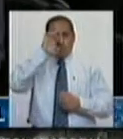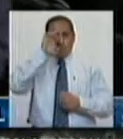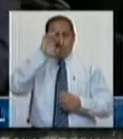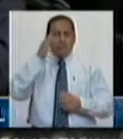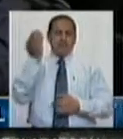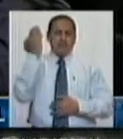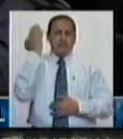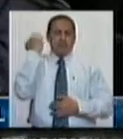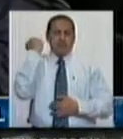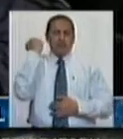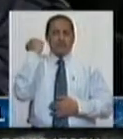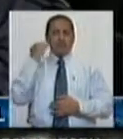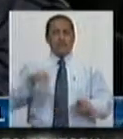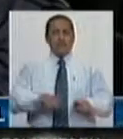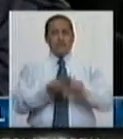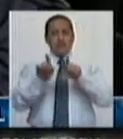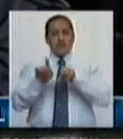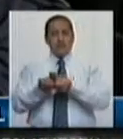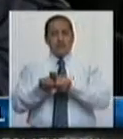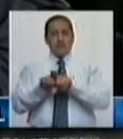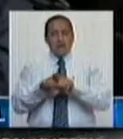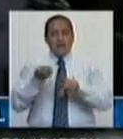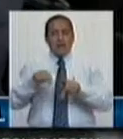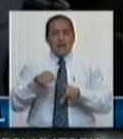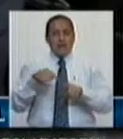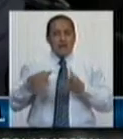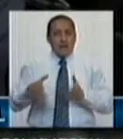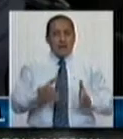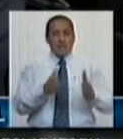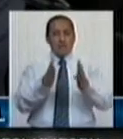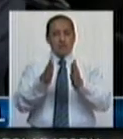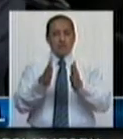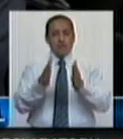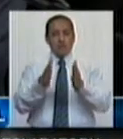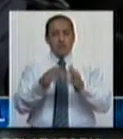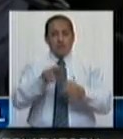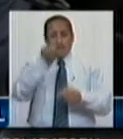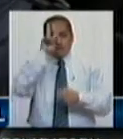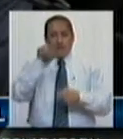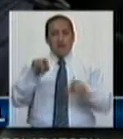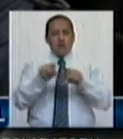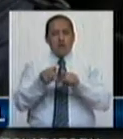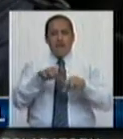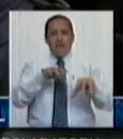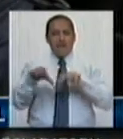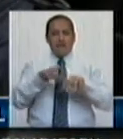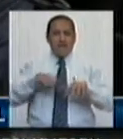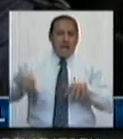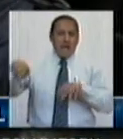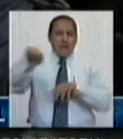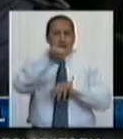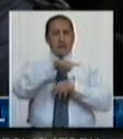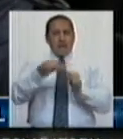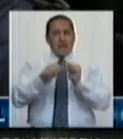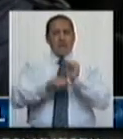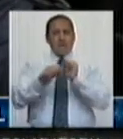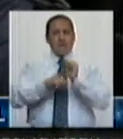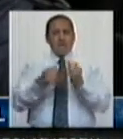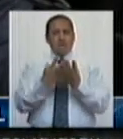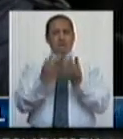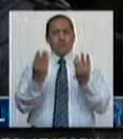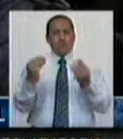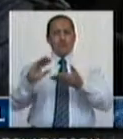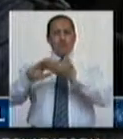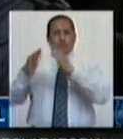medieval. El Capacñán permitió hermanarnos a todas las centenas, miles